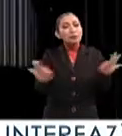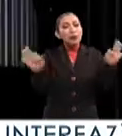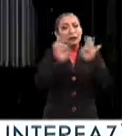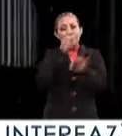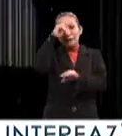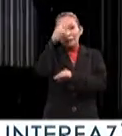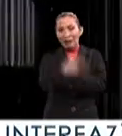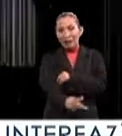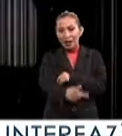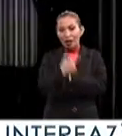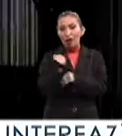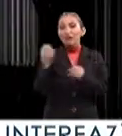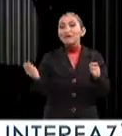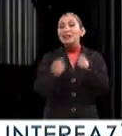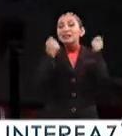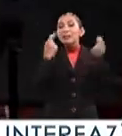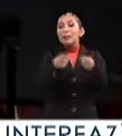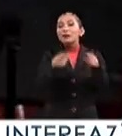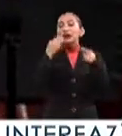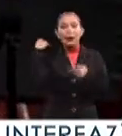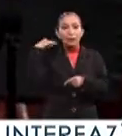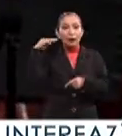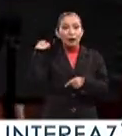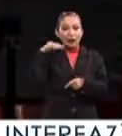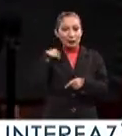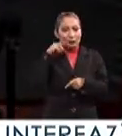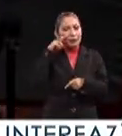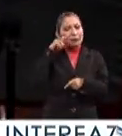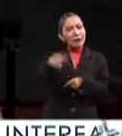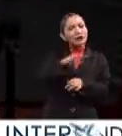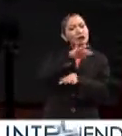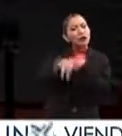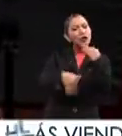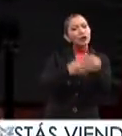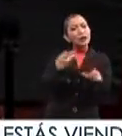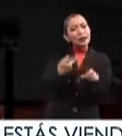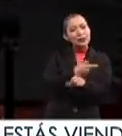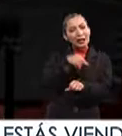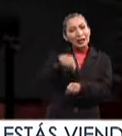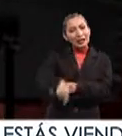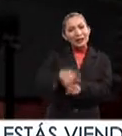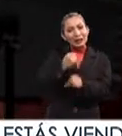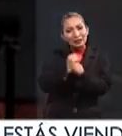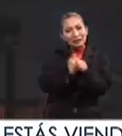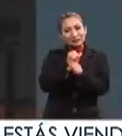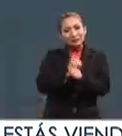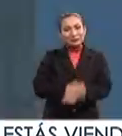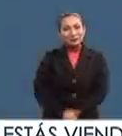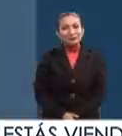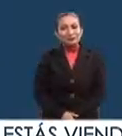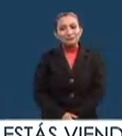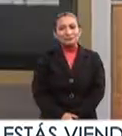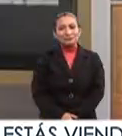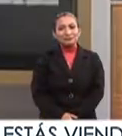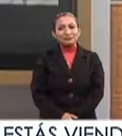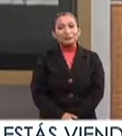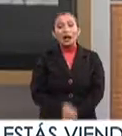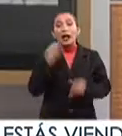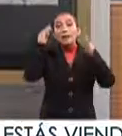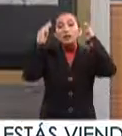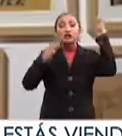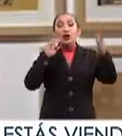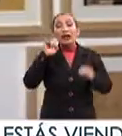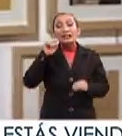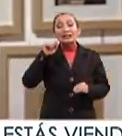de nuestro país, el Festival de Música de Morelia. No te pierdas todos los detalles en nuestro reportaje. El Museo